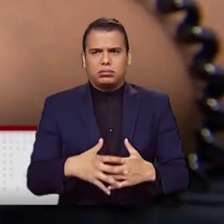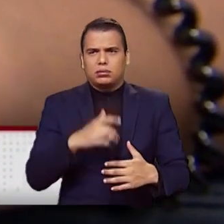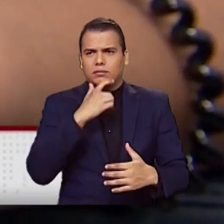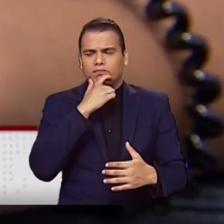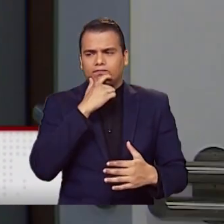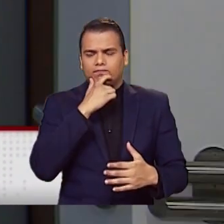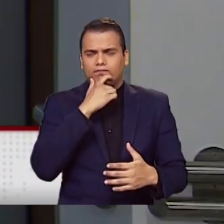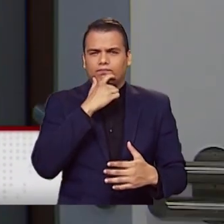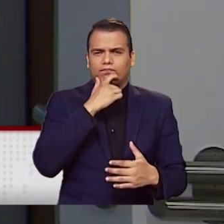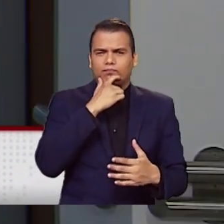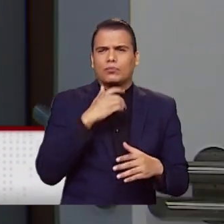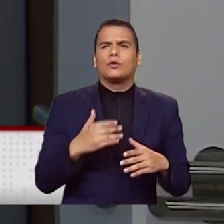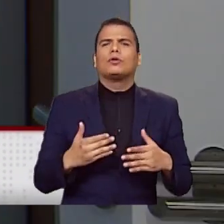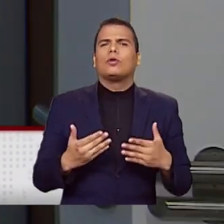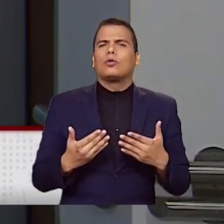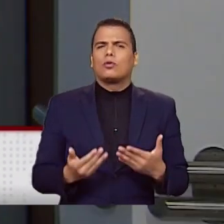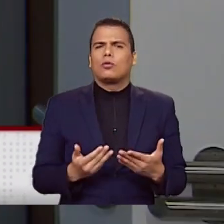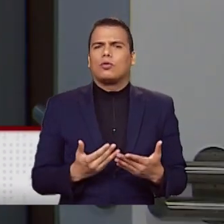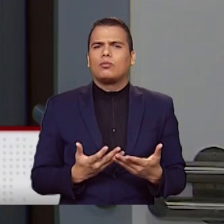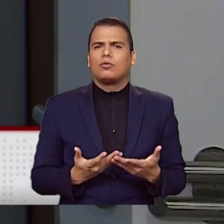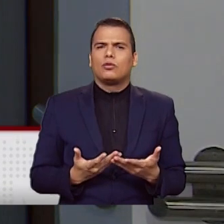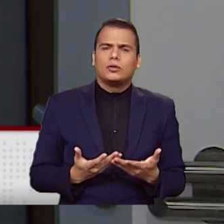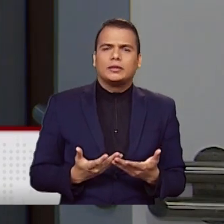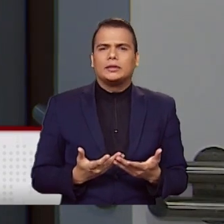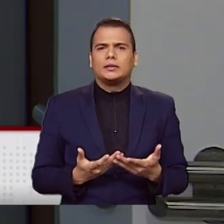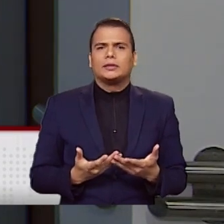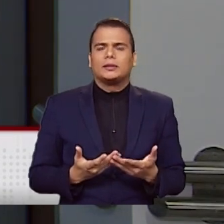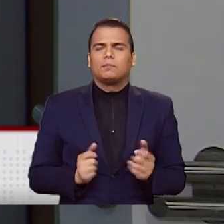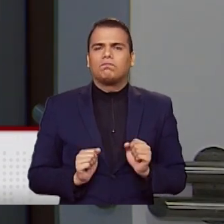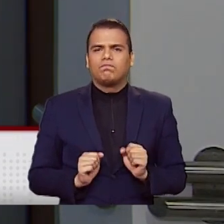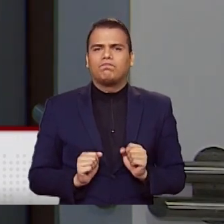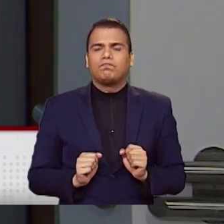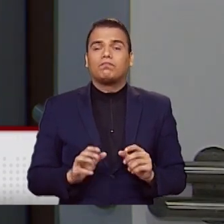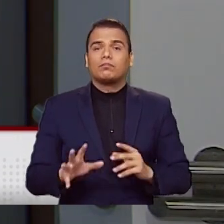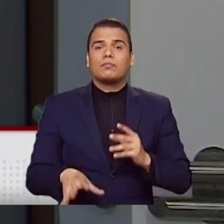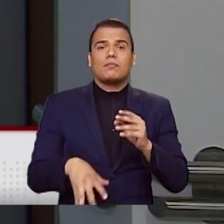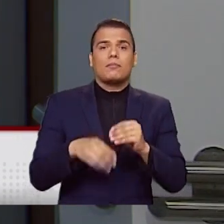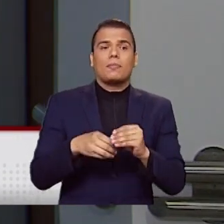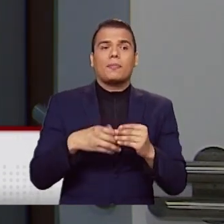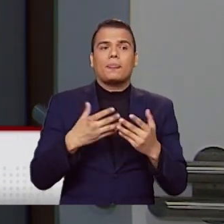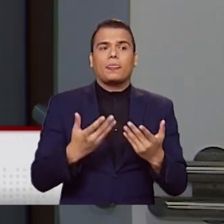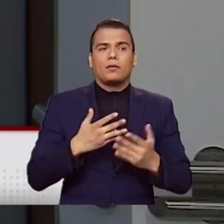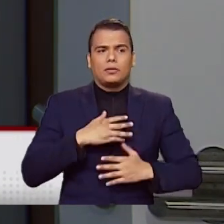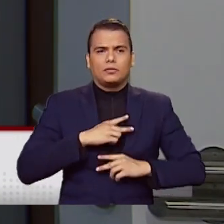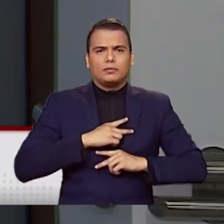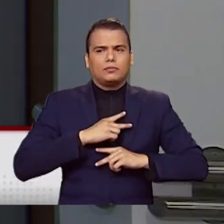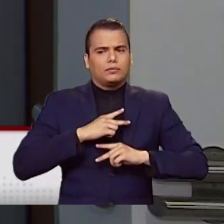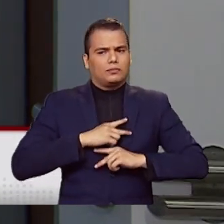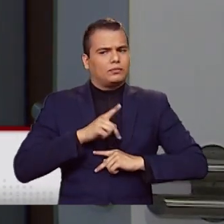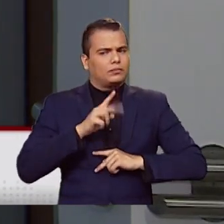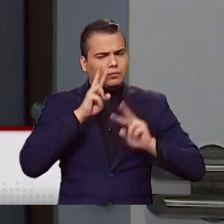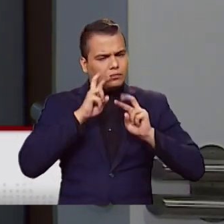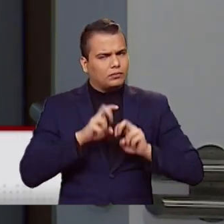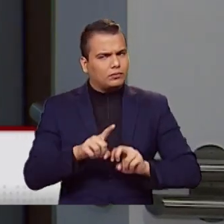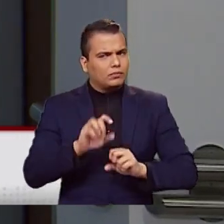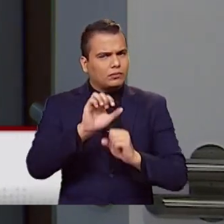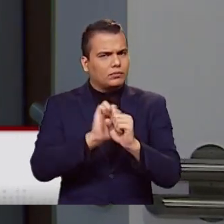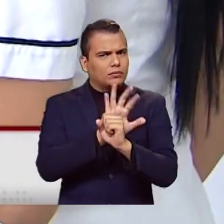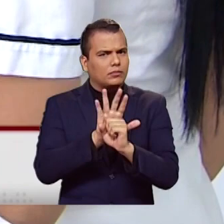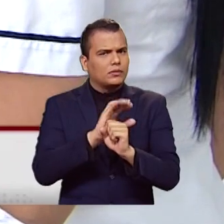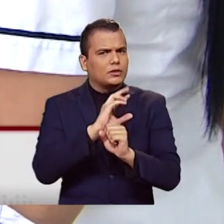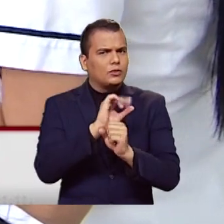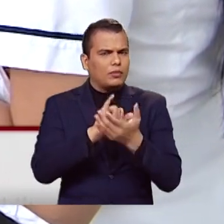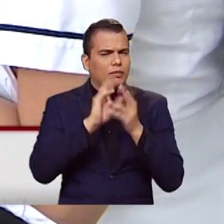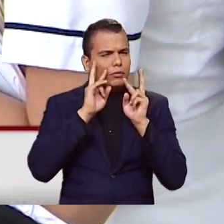cordón umbilical, probablemente también en la vía aérea del recién nacido, si hay la presencia o no del virus a raíz de esta